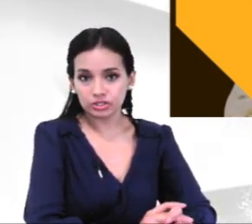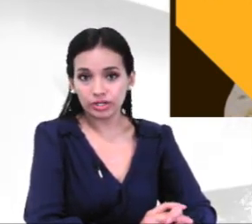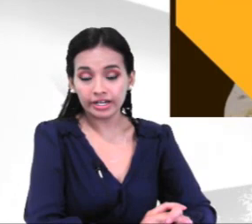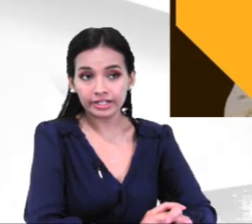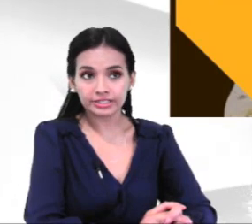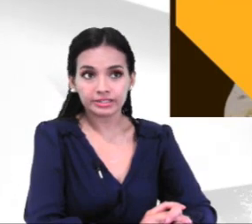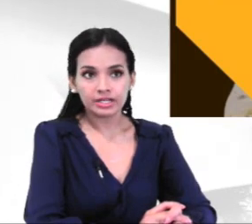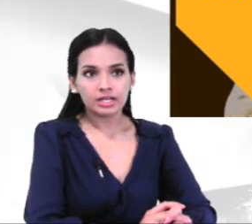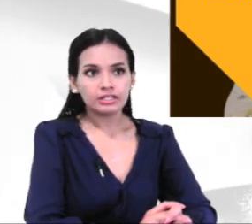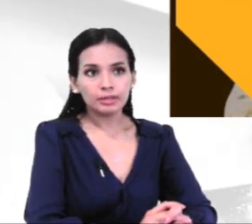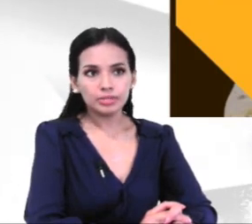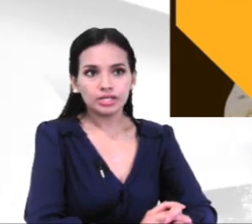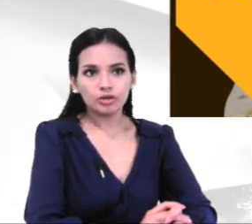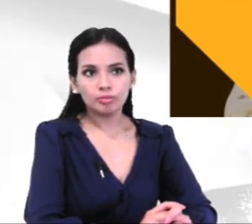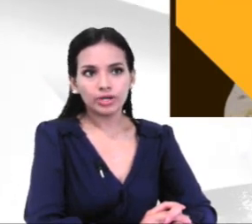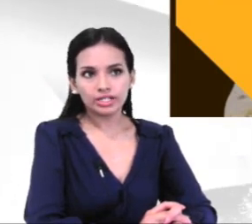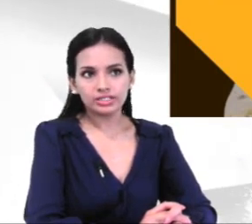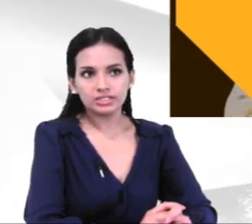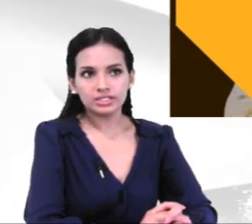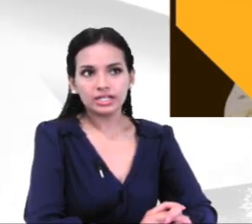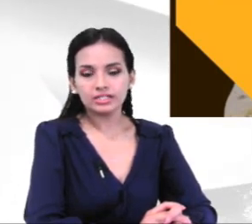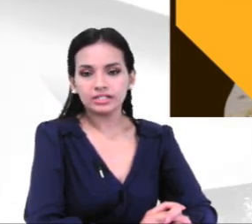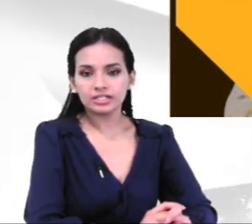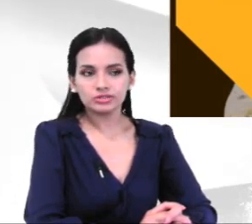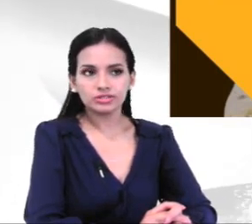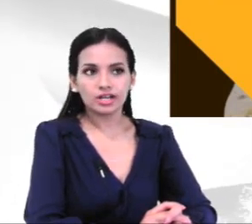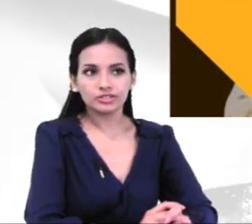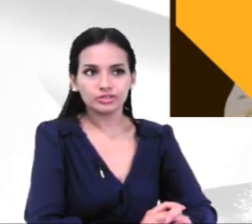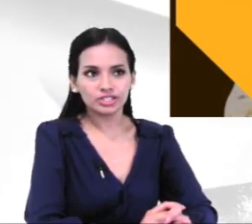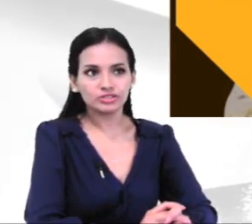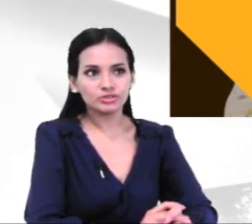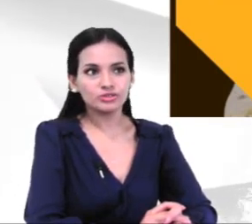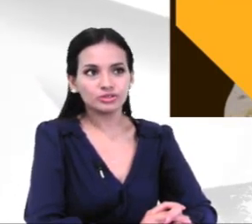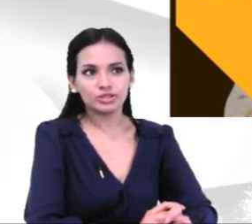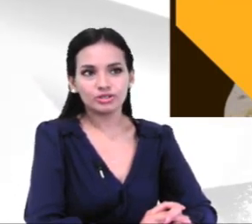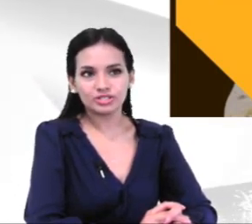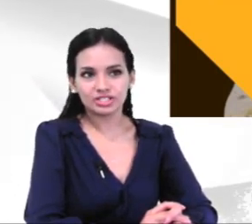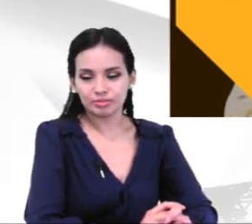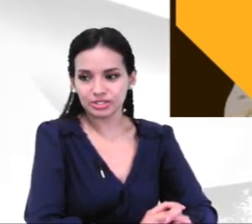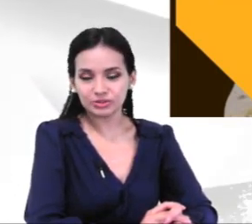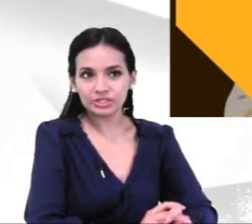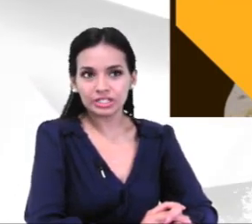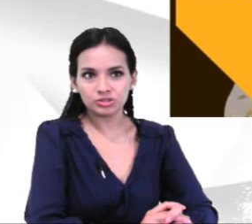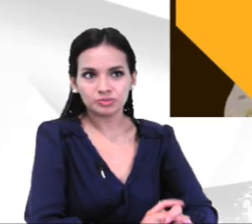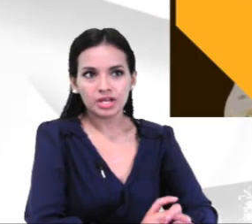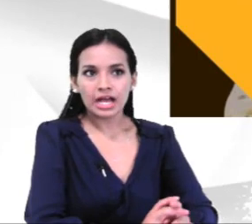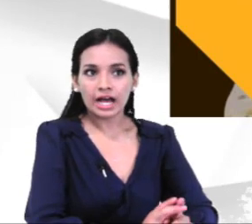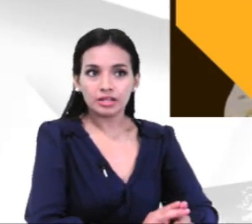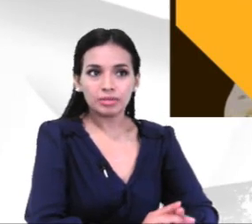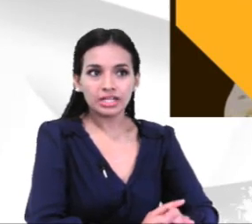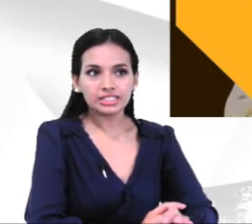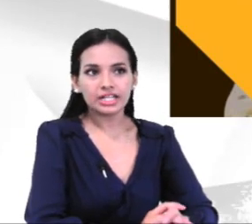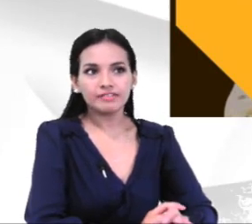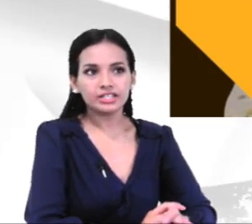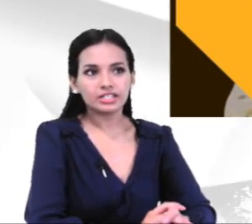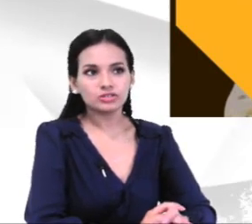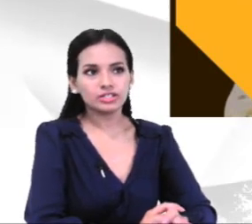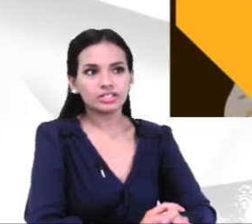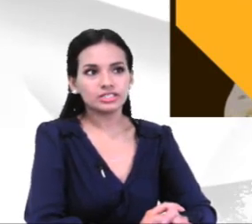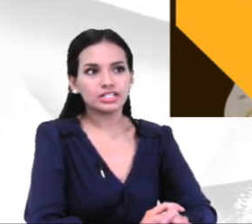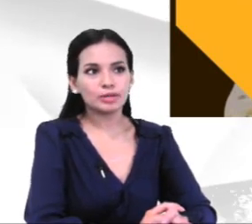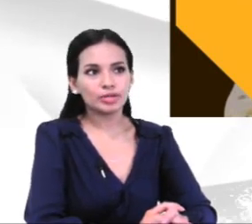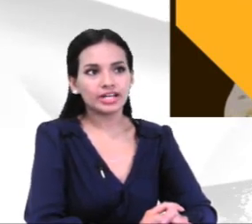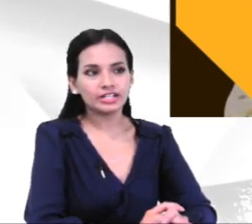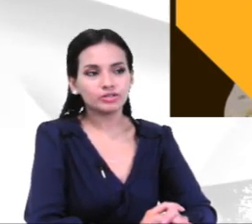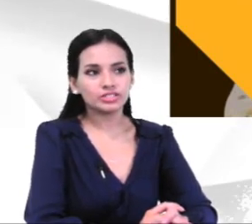marinas y oleajes también como característica tienen a su asociación con otros ecosistemas costeros además la vegetación